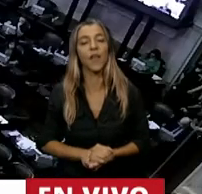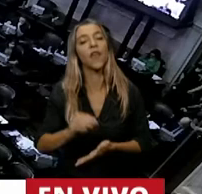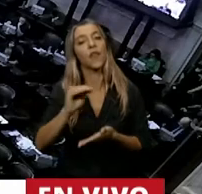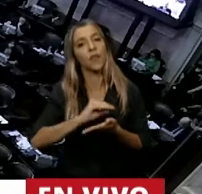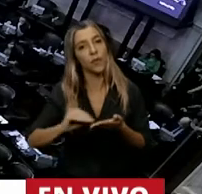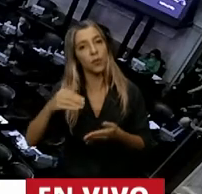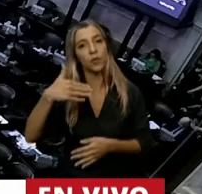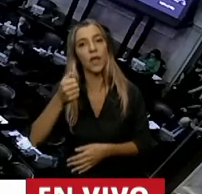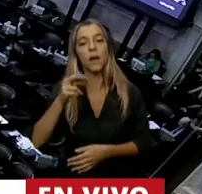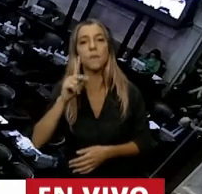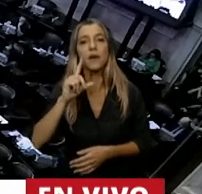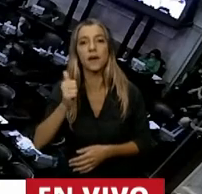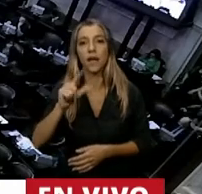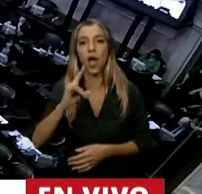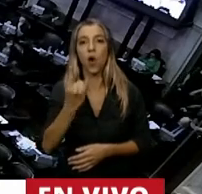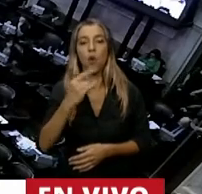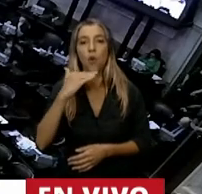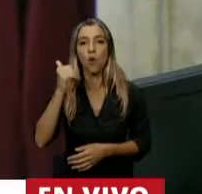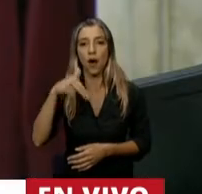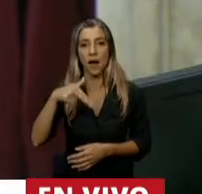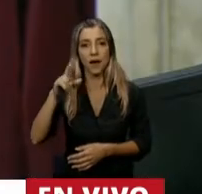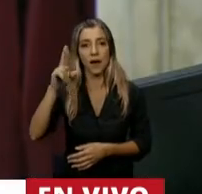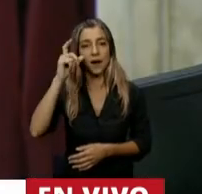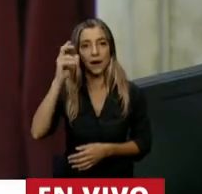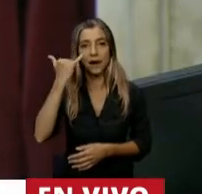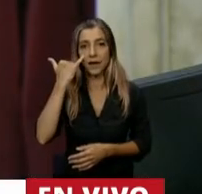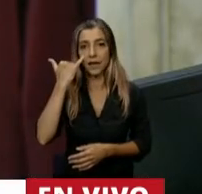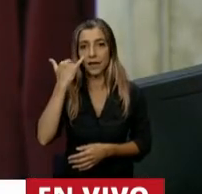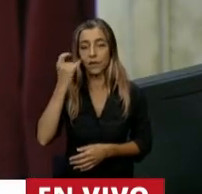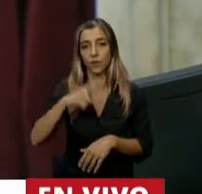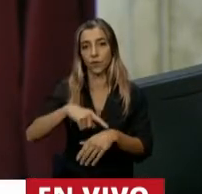Diputada María Luján Rey, ausente a la hora de votar.